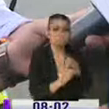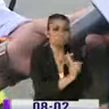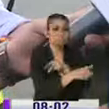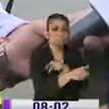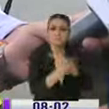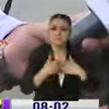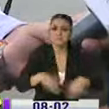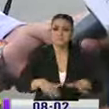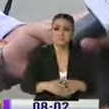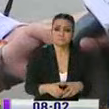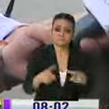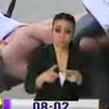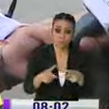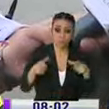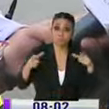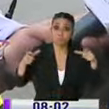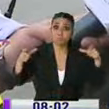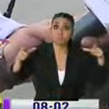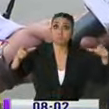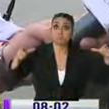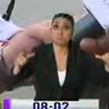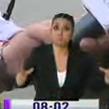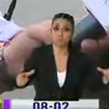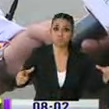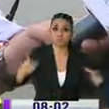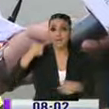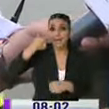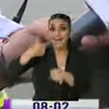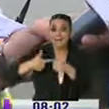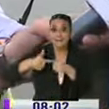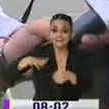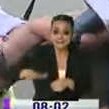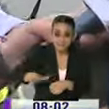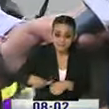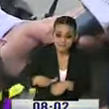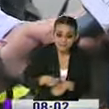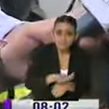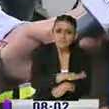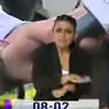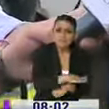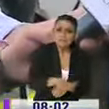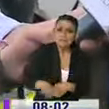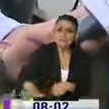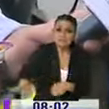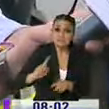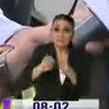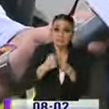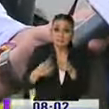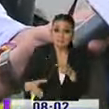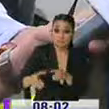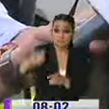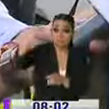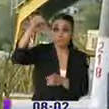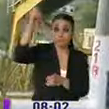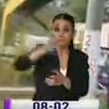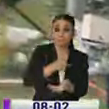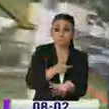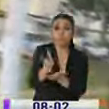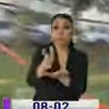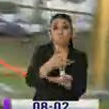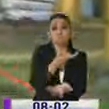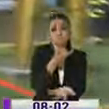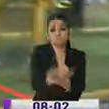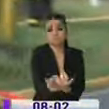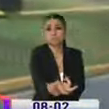desapareció. Un vehículo pesado que transportaba cilindros de GLP. Producto del mismo se impacta contra un poste y se vuelca el vehículo. El hecho